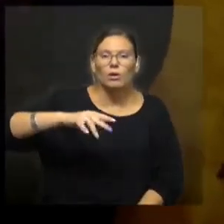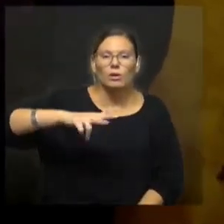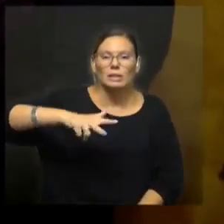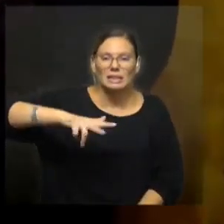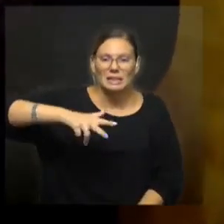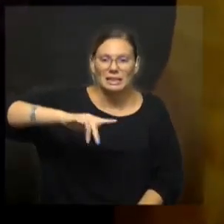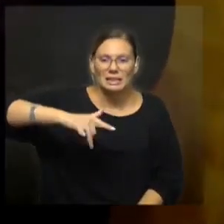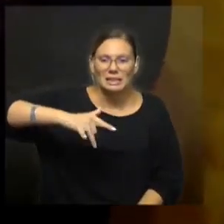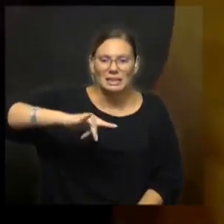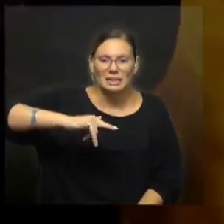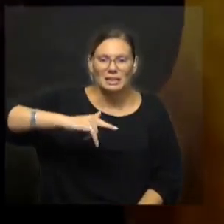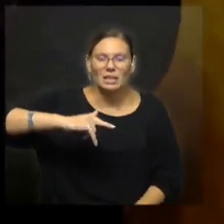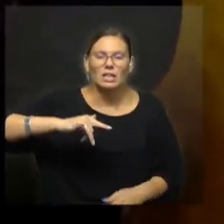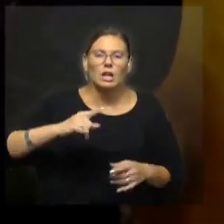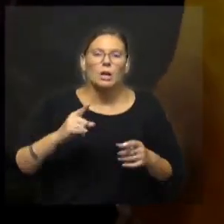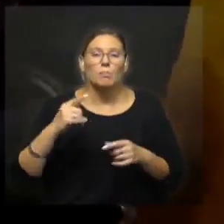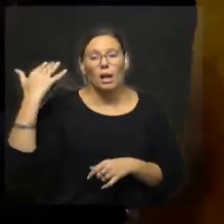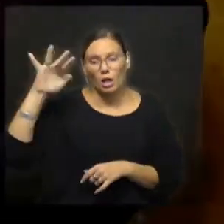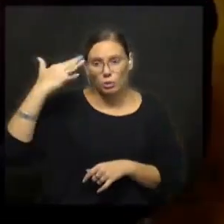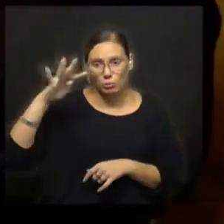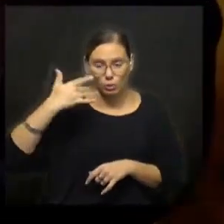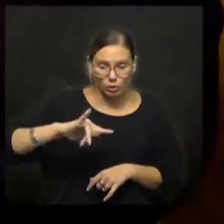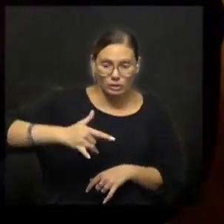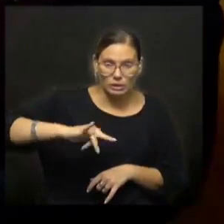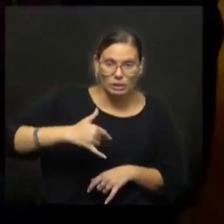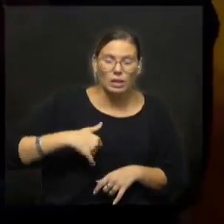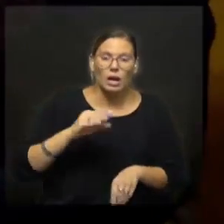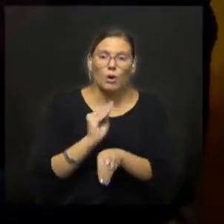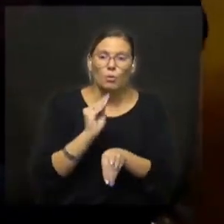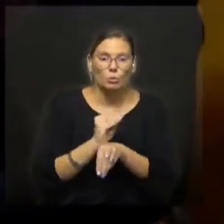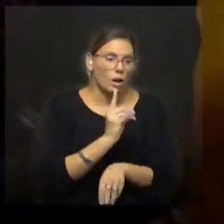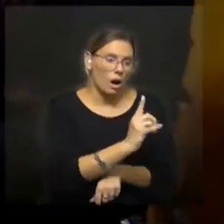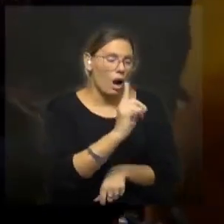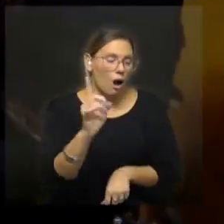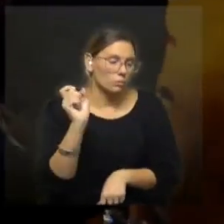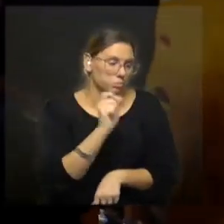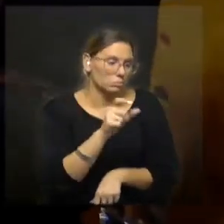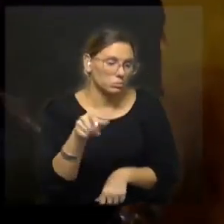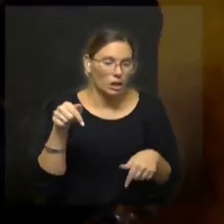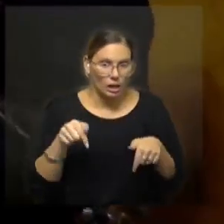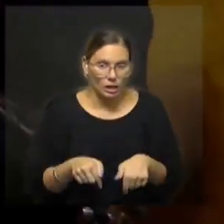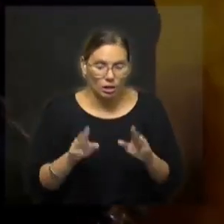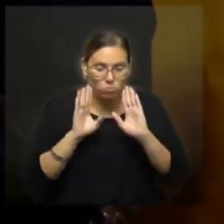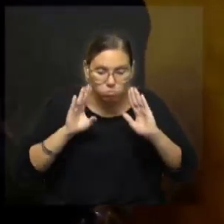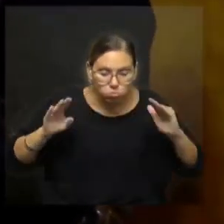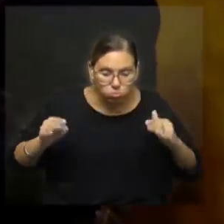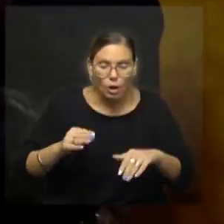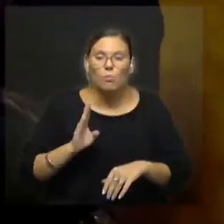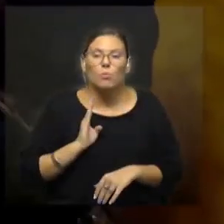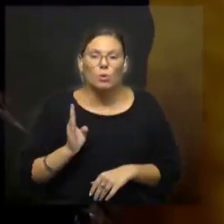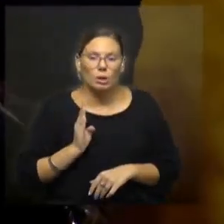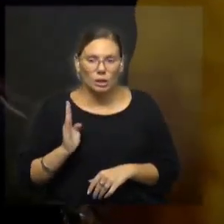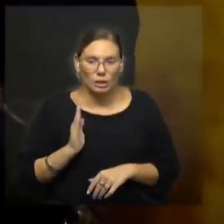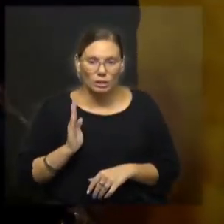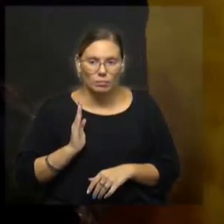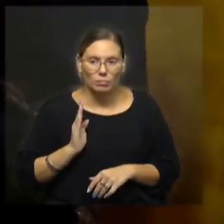la experiencia con el objeto títere tiene que ver con el bagaje cultural de cada persona. En este caso nos enfocamos en la mujer y fíjate